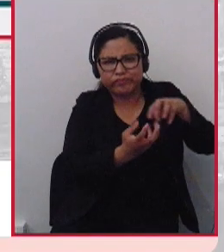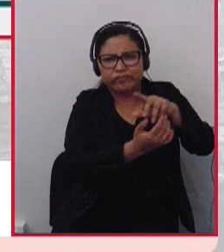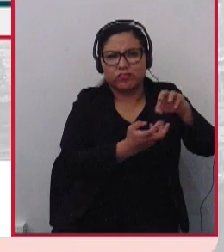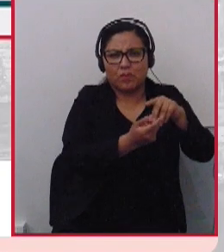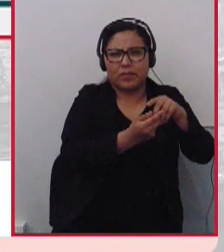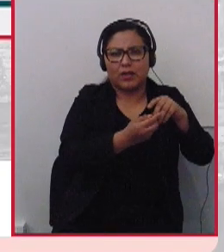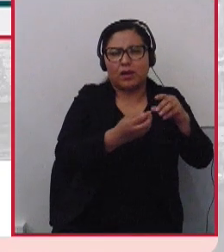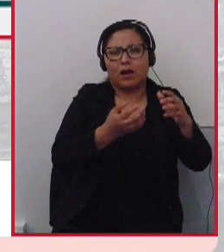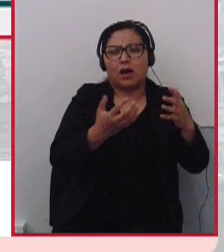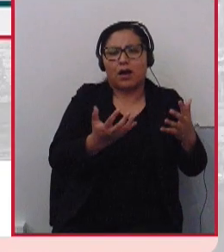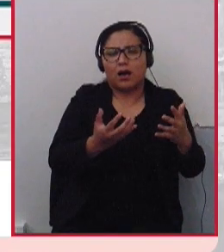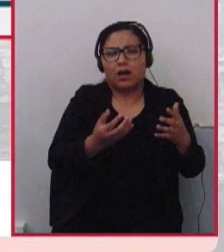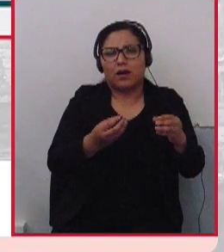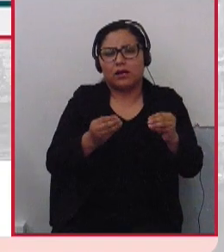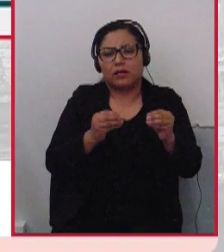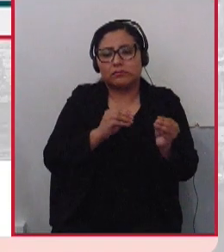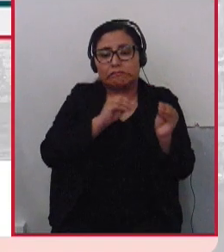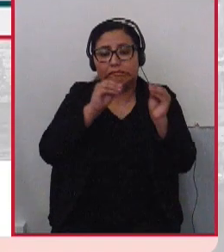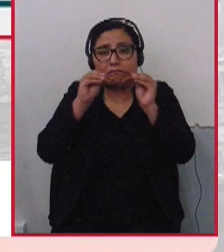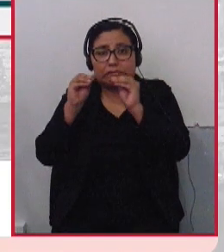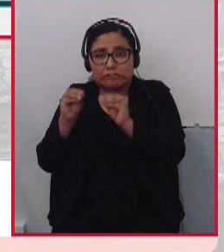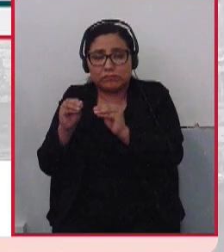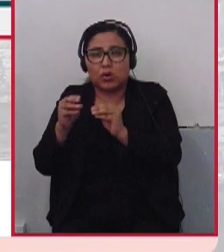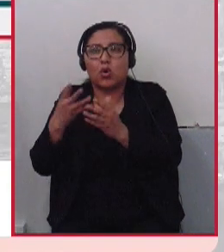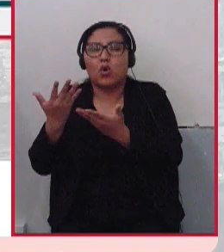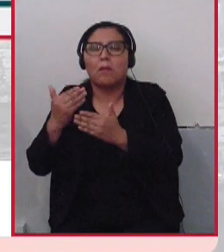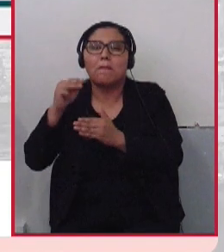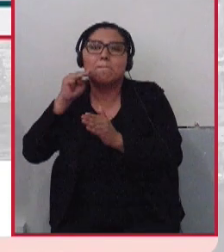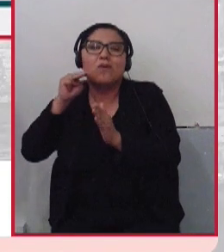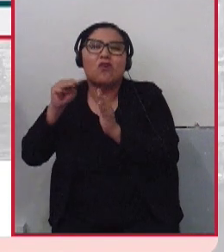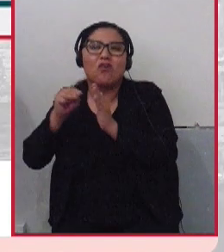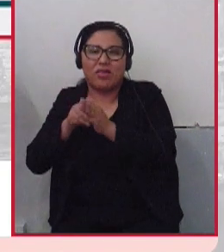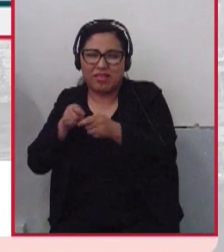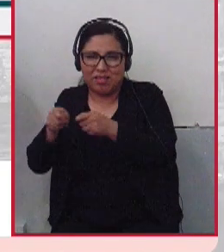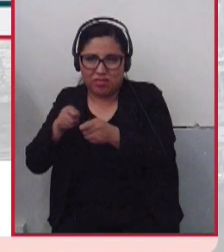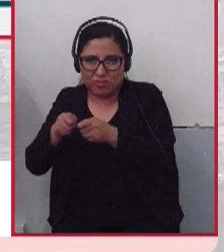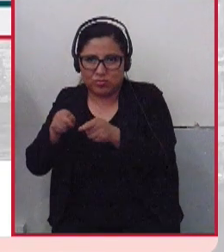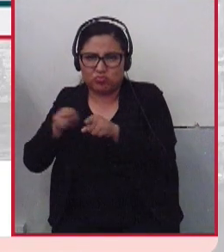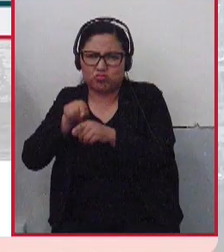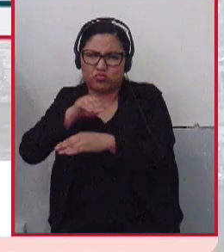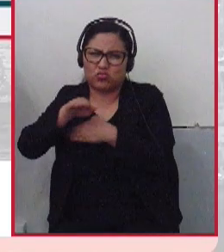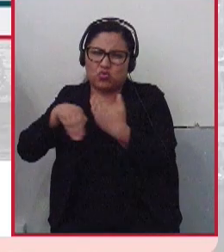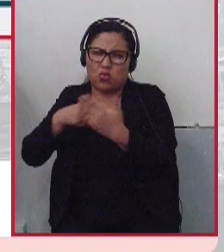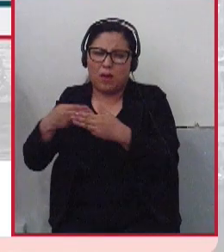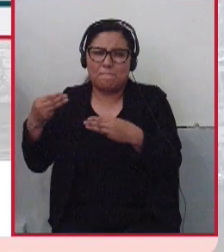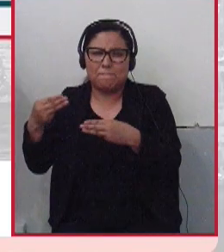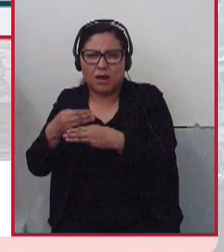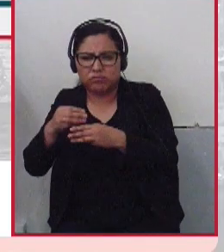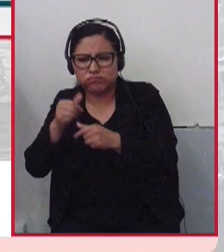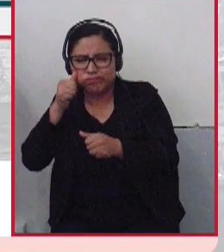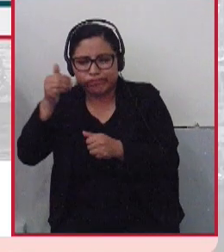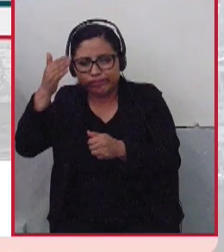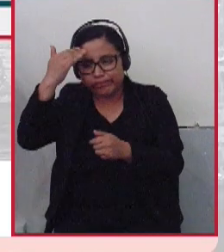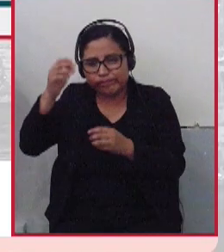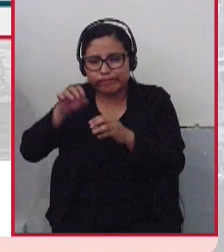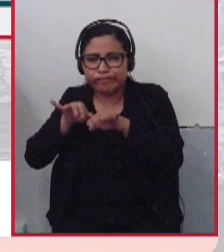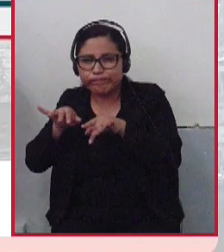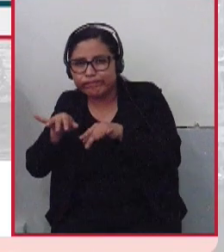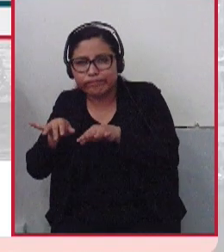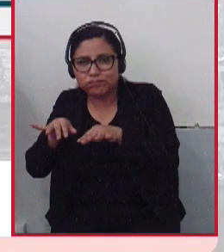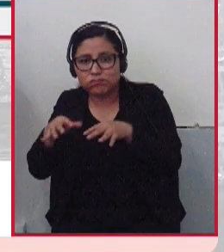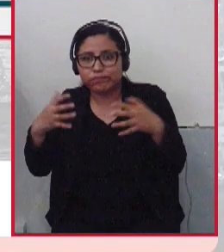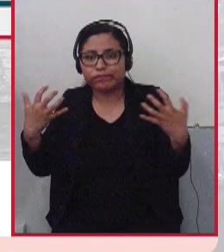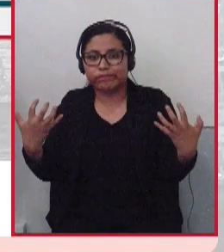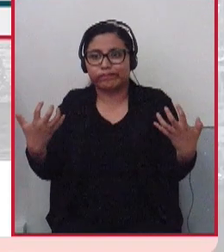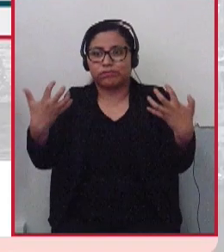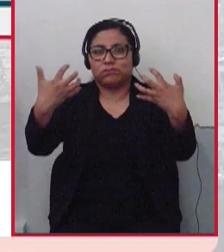espesadores. Y el mundo de los modeladores, los que tienen toda la matemática, simulan, modelo. Cuando esos